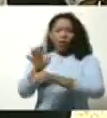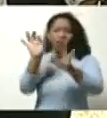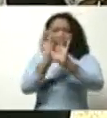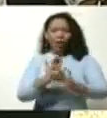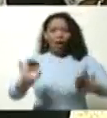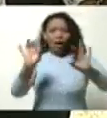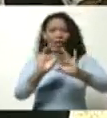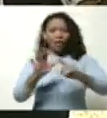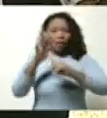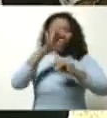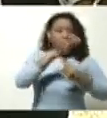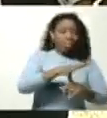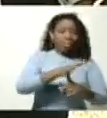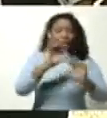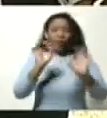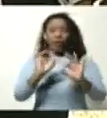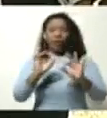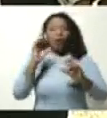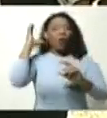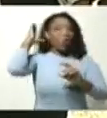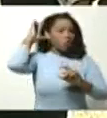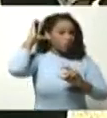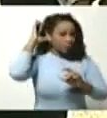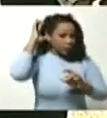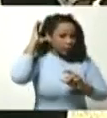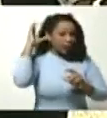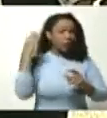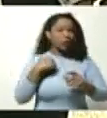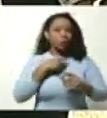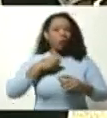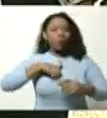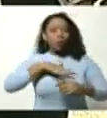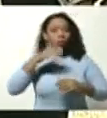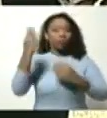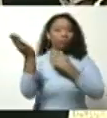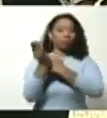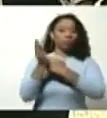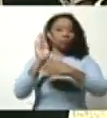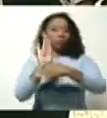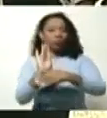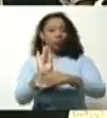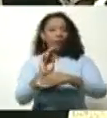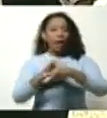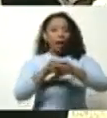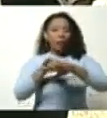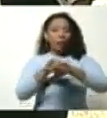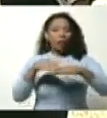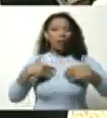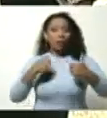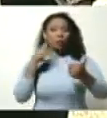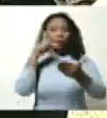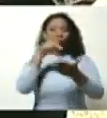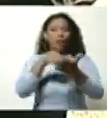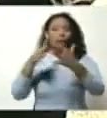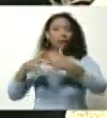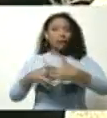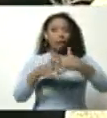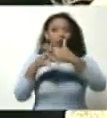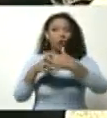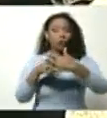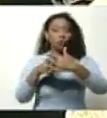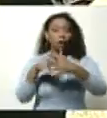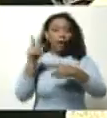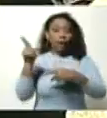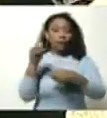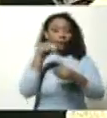sin presionar, sino con conciencia, nuestro pueblo se ha cuidado. La ministra Magali acaba de llegar de los Estados Unidos, estuvo